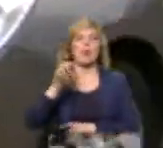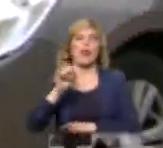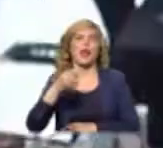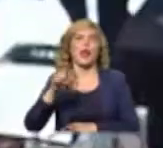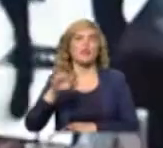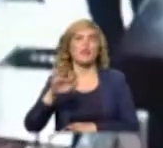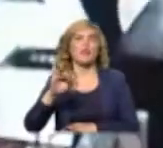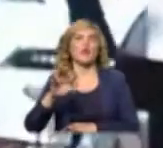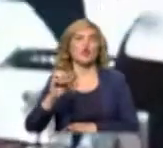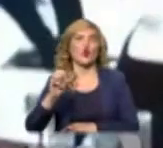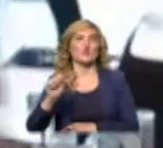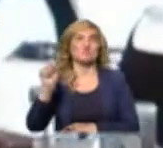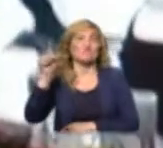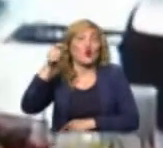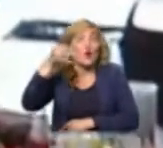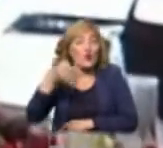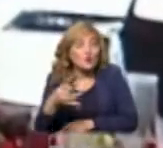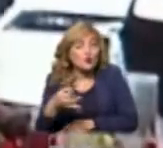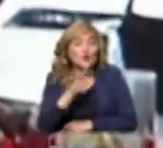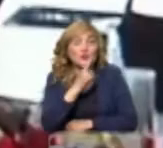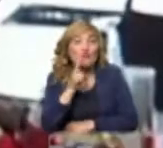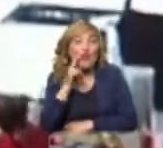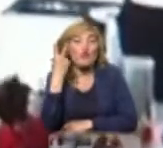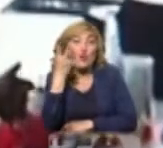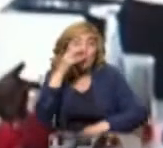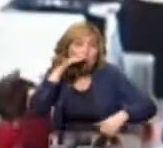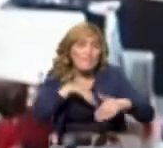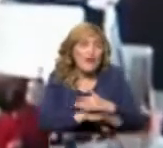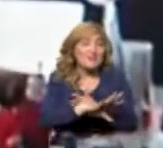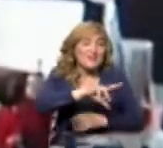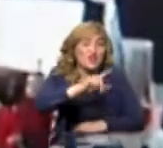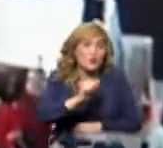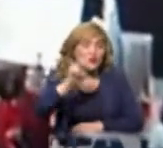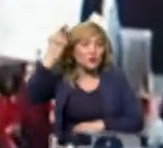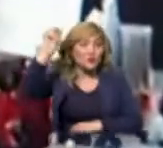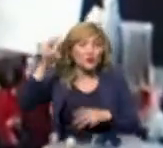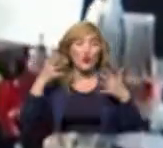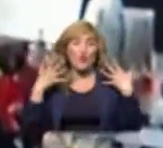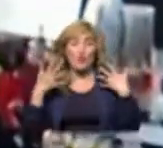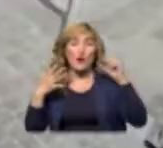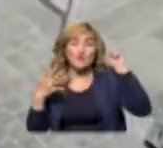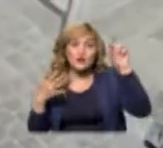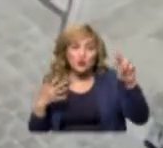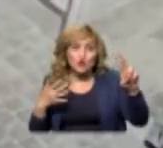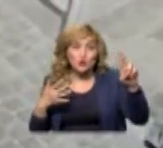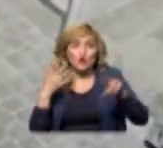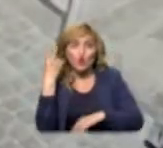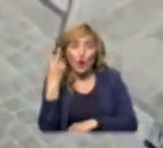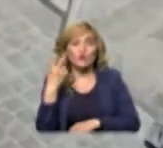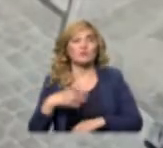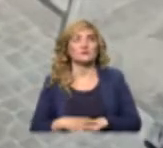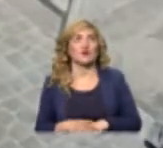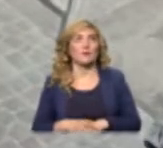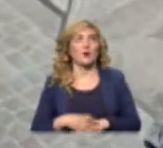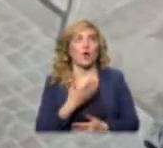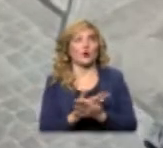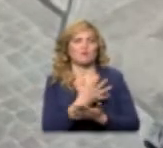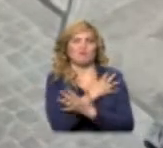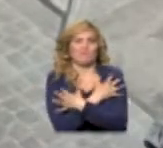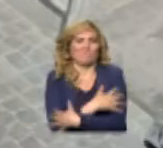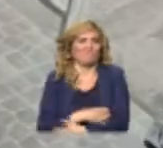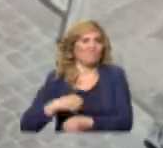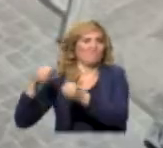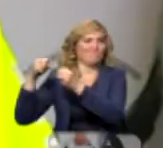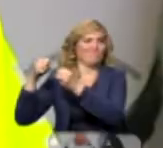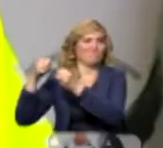por cámaras, instantes en que robaron en dos restaurantes, uno en el norte de Guayaquil y otro en el sur, donde despojaron de todas sus pertenencias a